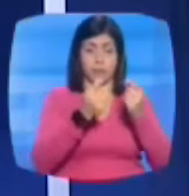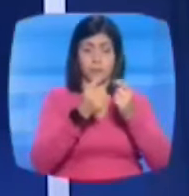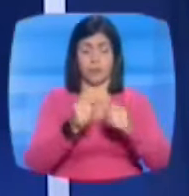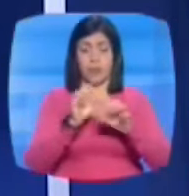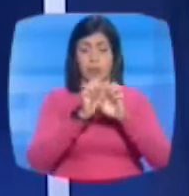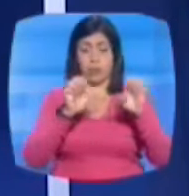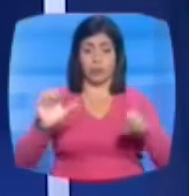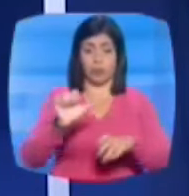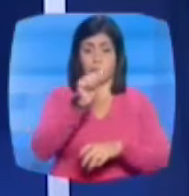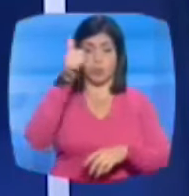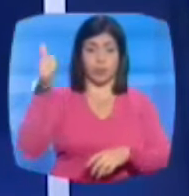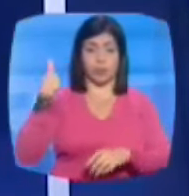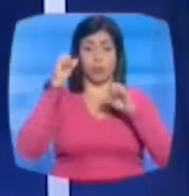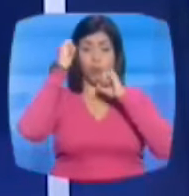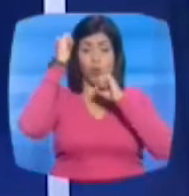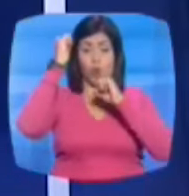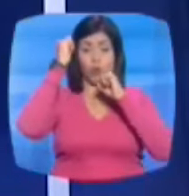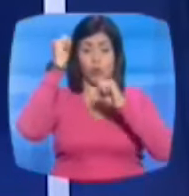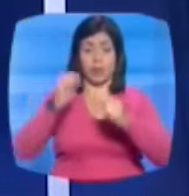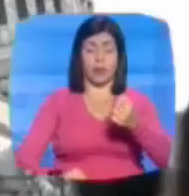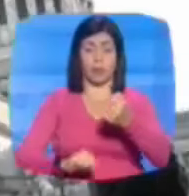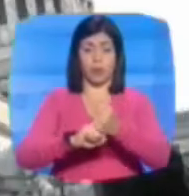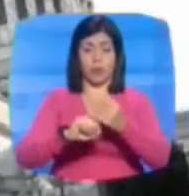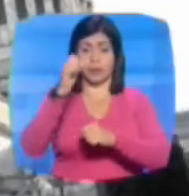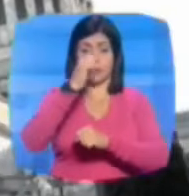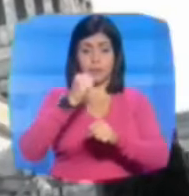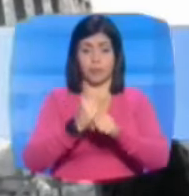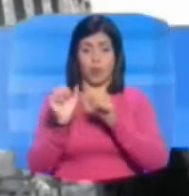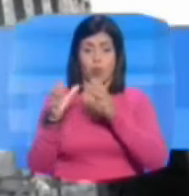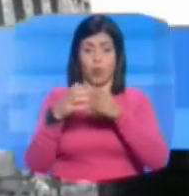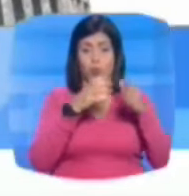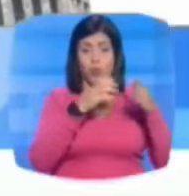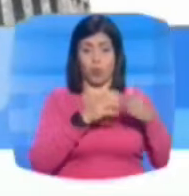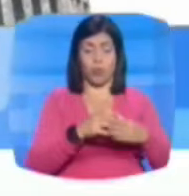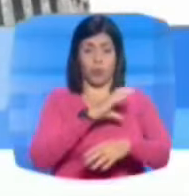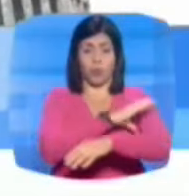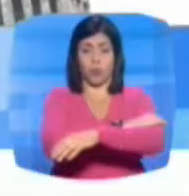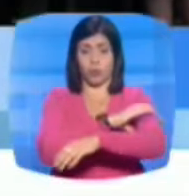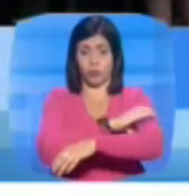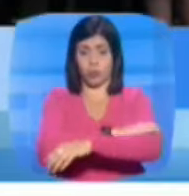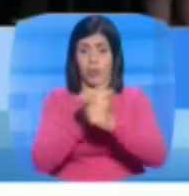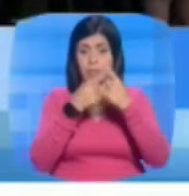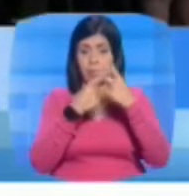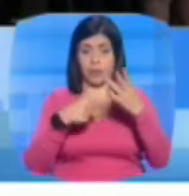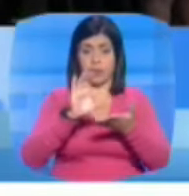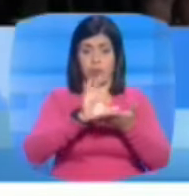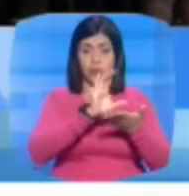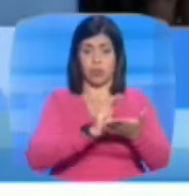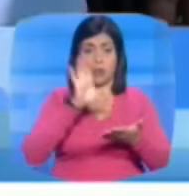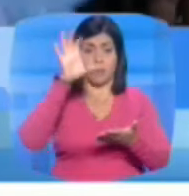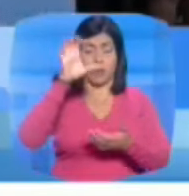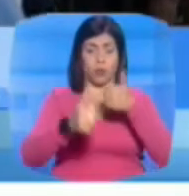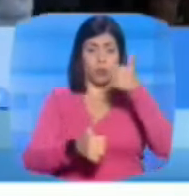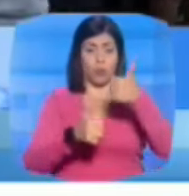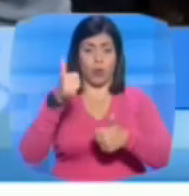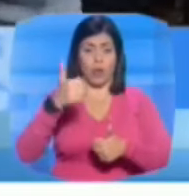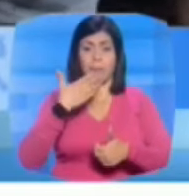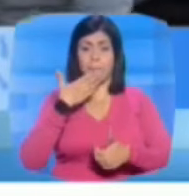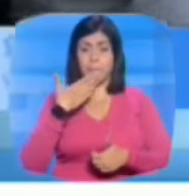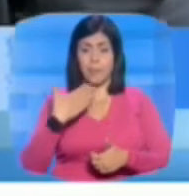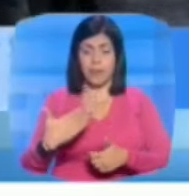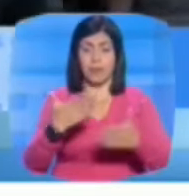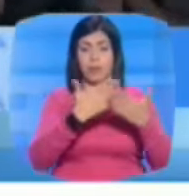superior. Las protestas estuvieron respaldadas por sindicatos y sectores de oposición en varias ciudades del país. Entre las